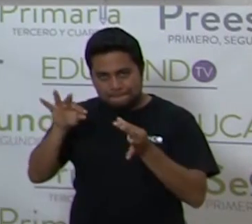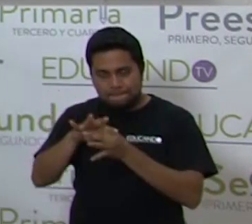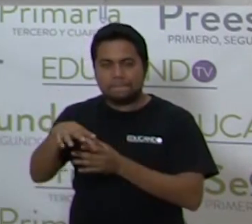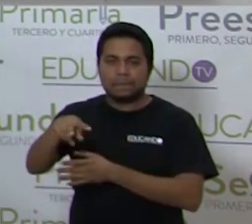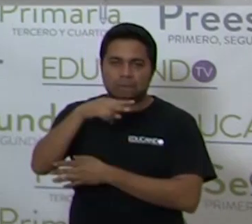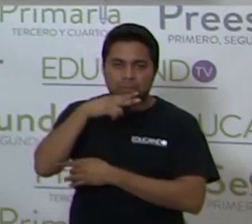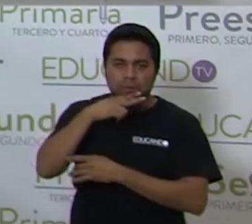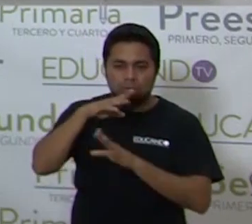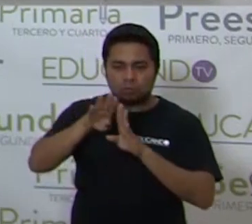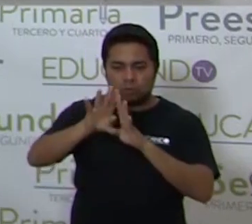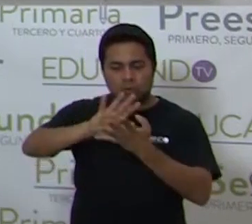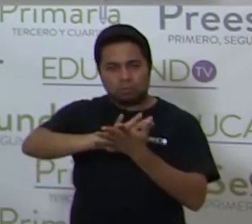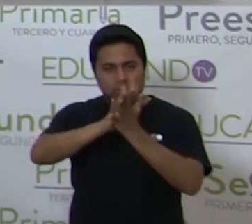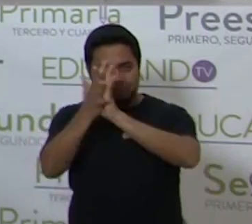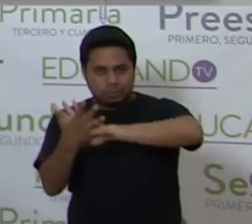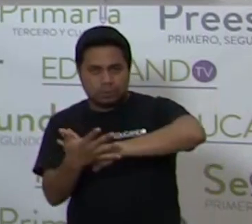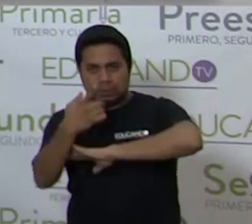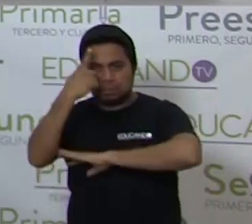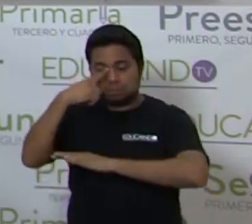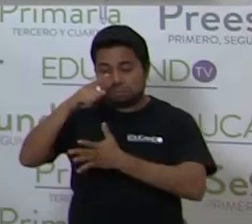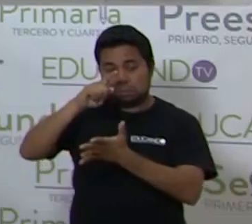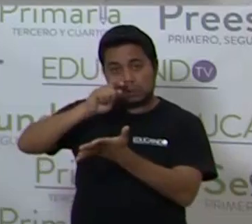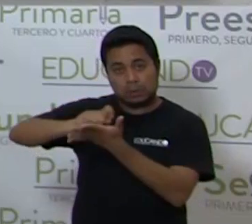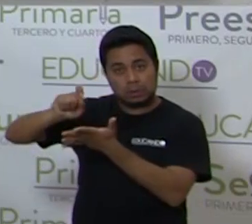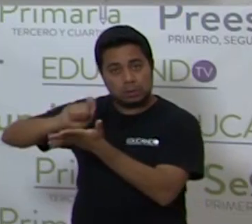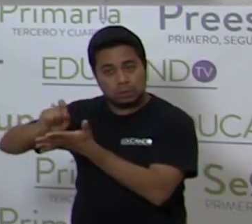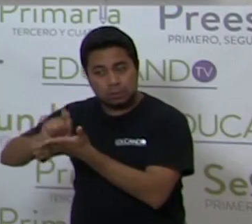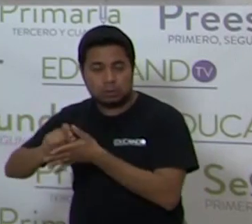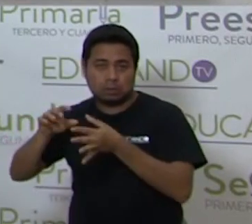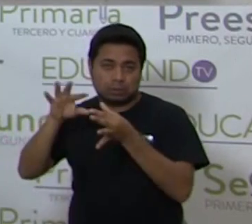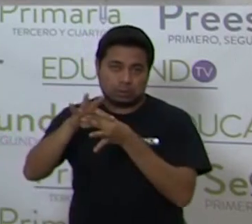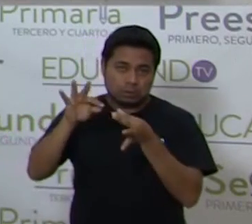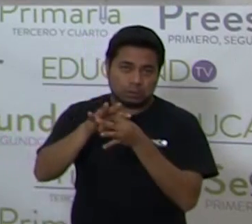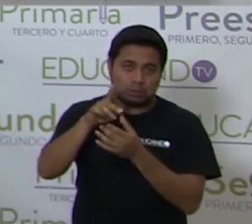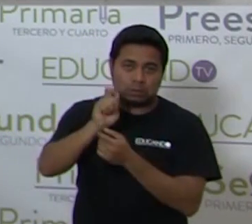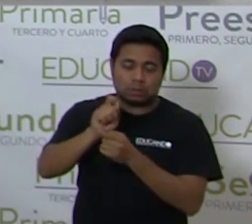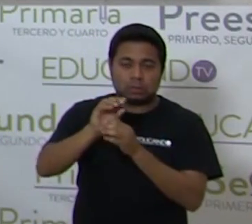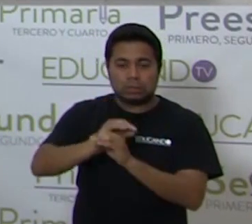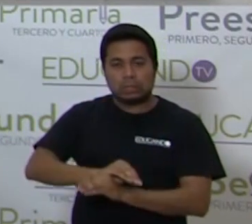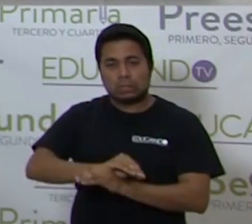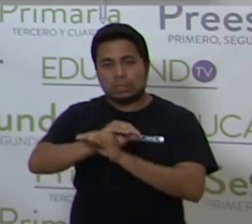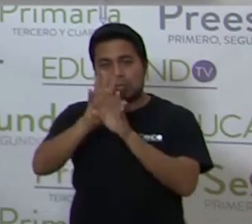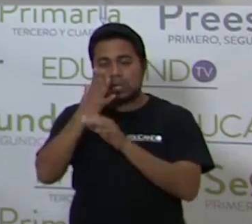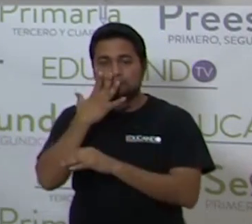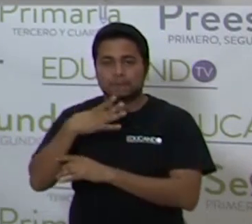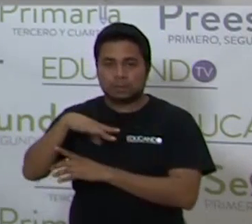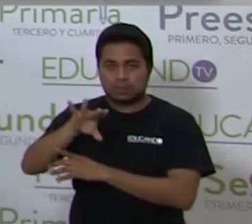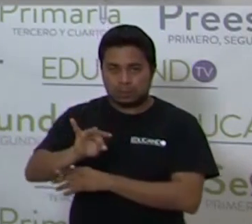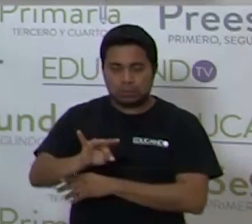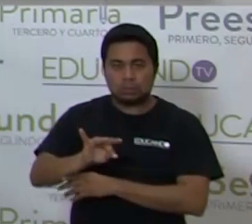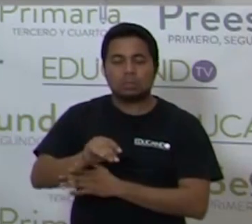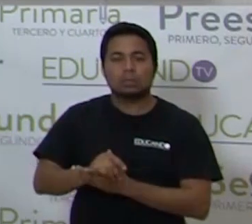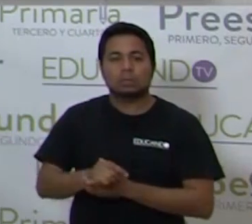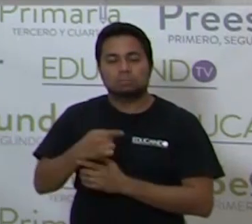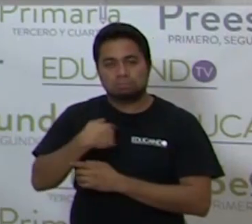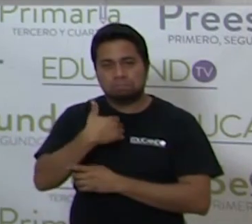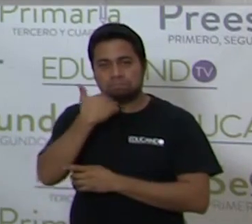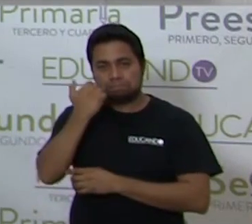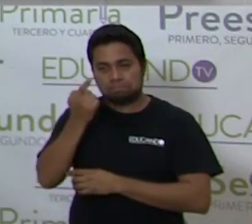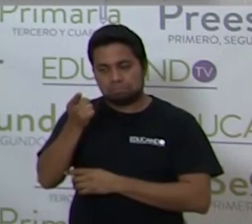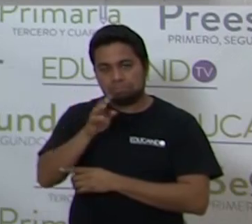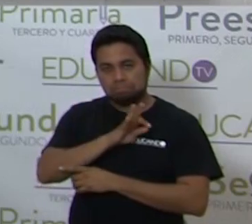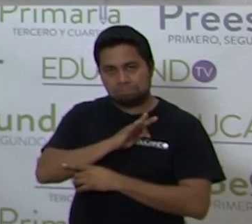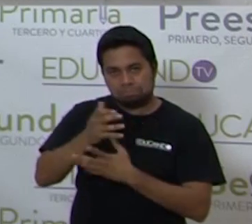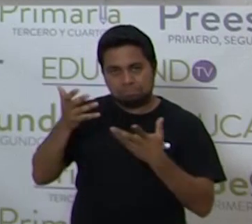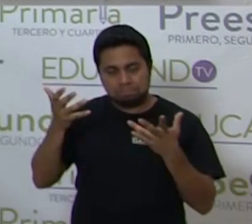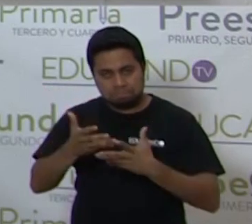estas conjugaciones para poder escribir tus instrucciones de forma clara y precisa. Te invito para que tú puedas